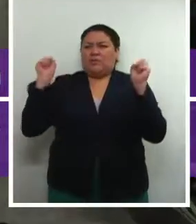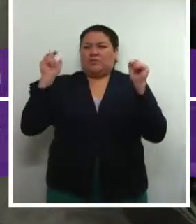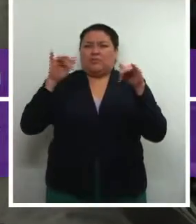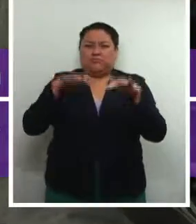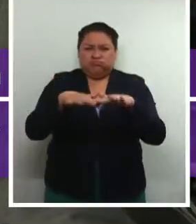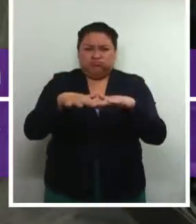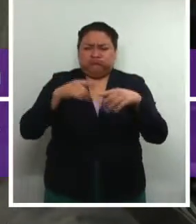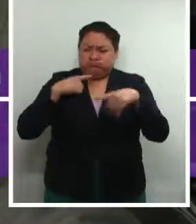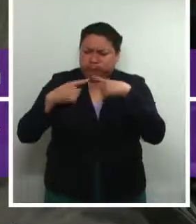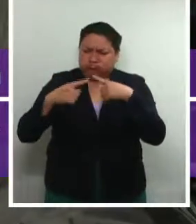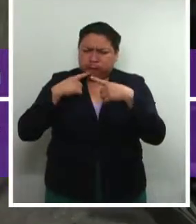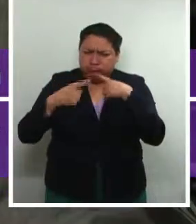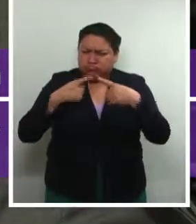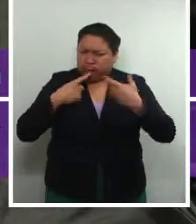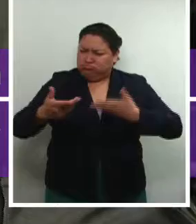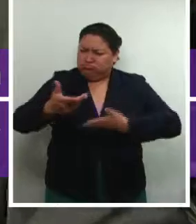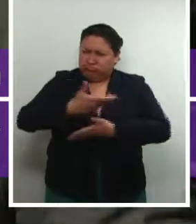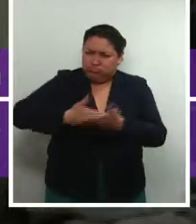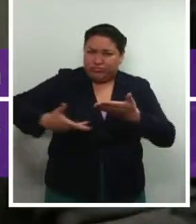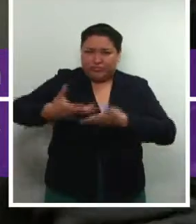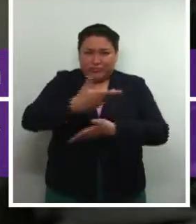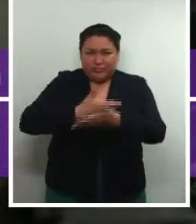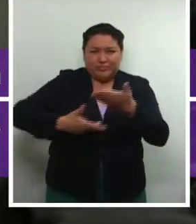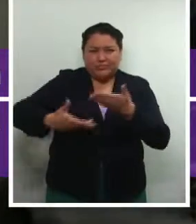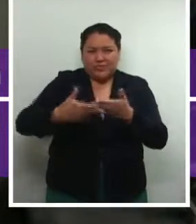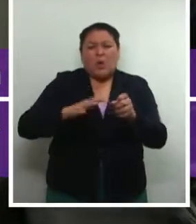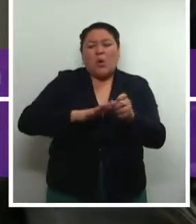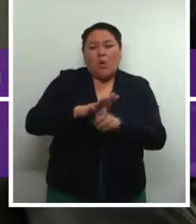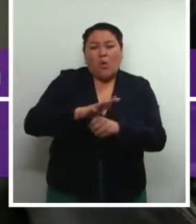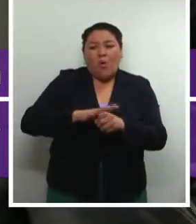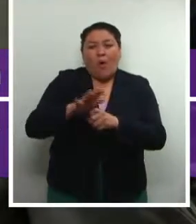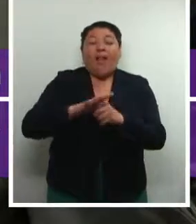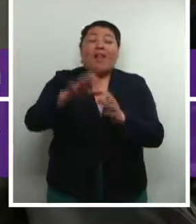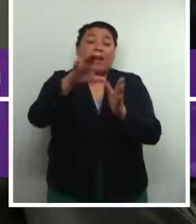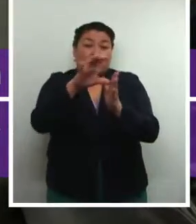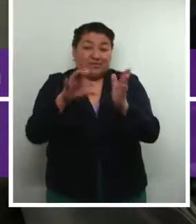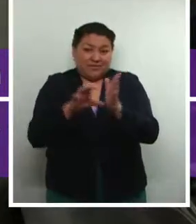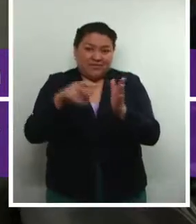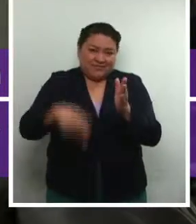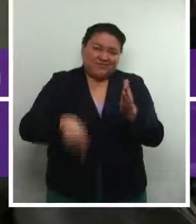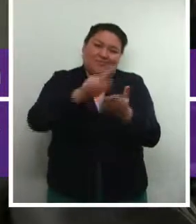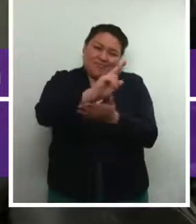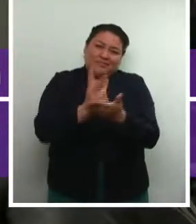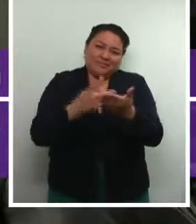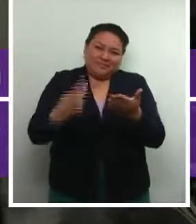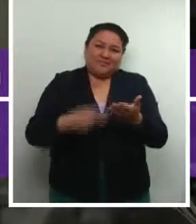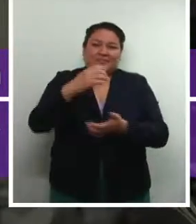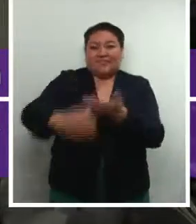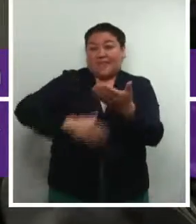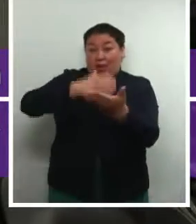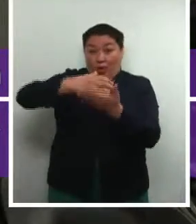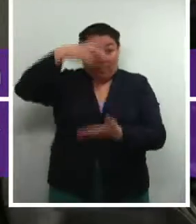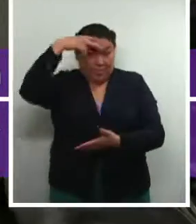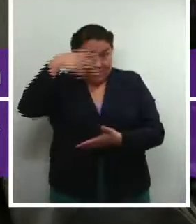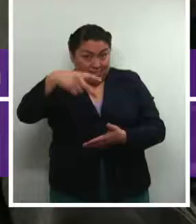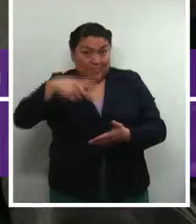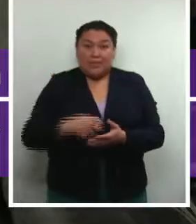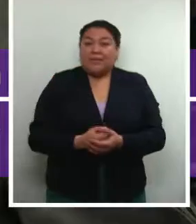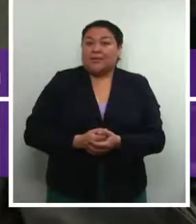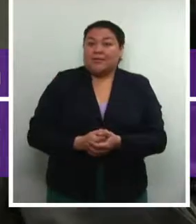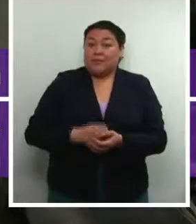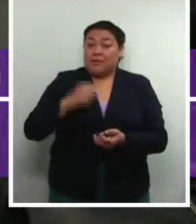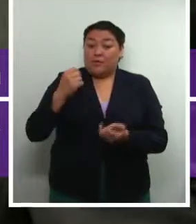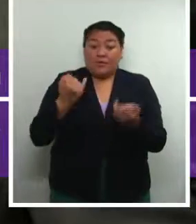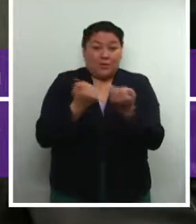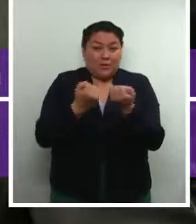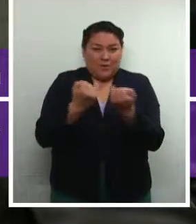ha debatido, donde se ha discutido el proyecto de constitución política de la Ciudad de México. En la